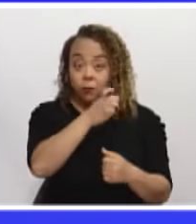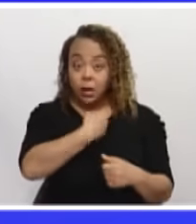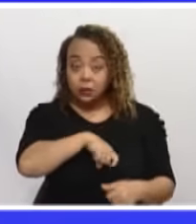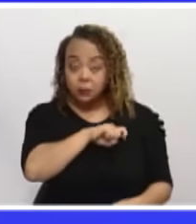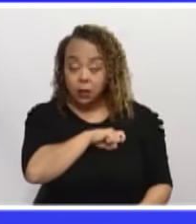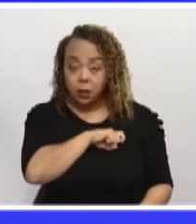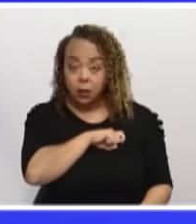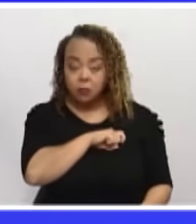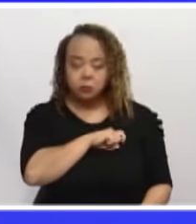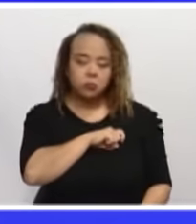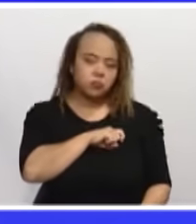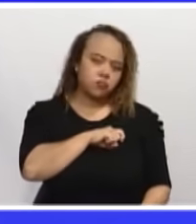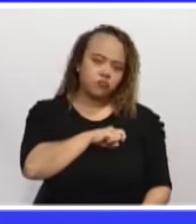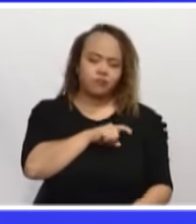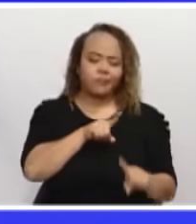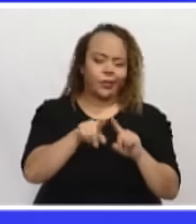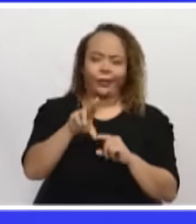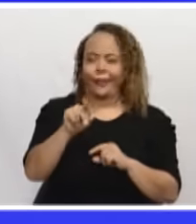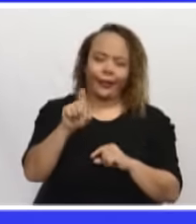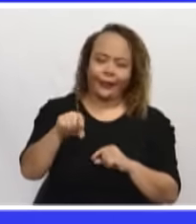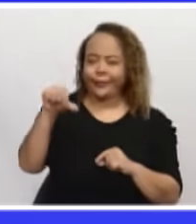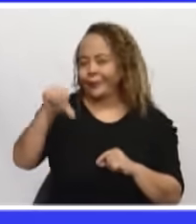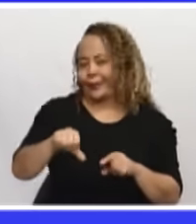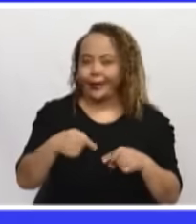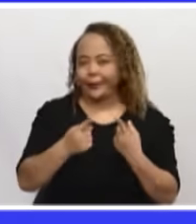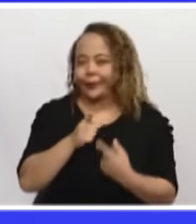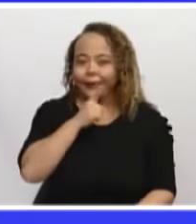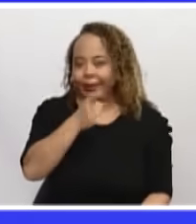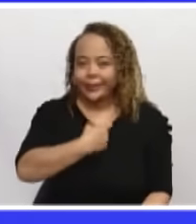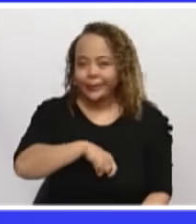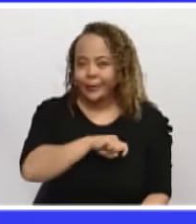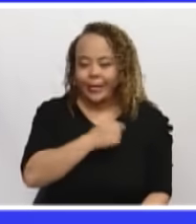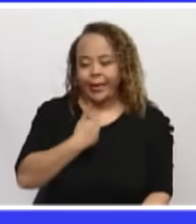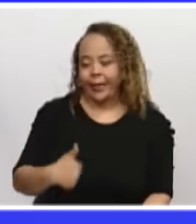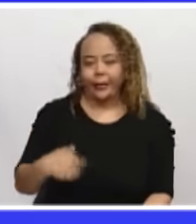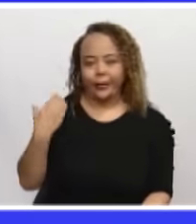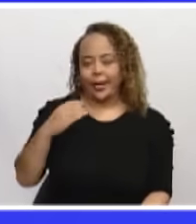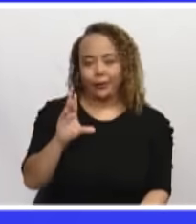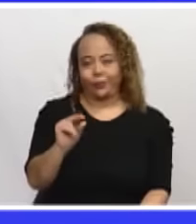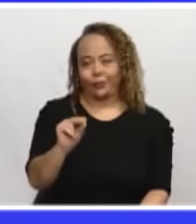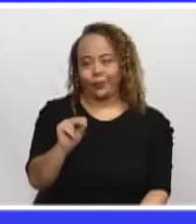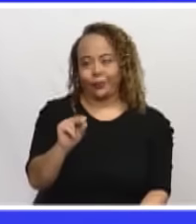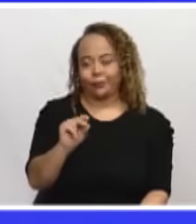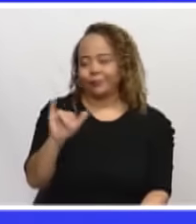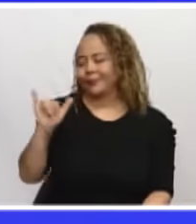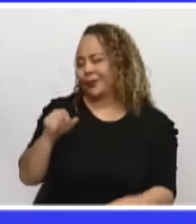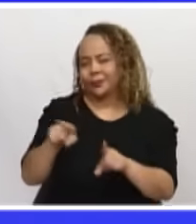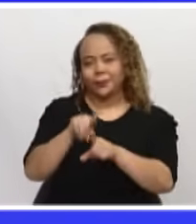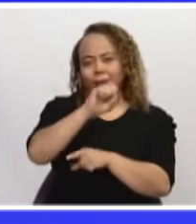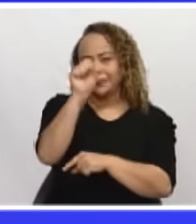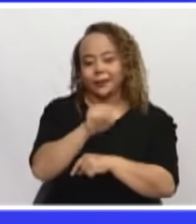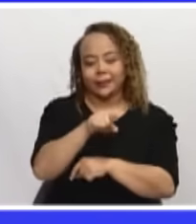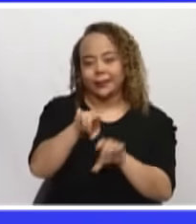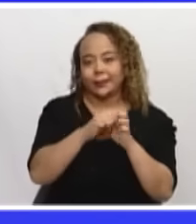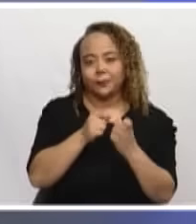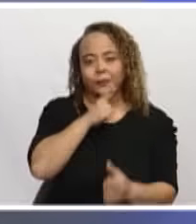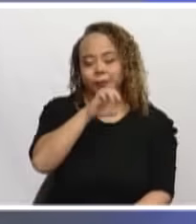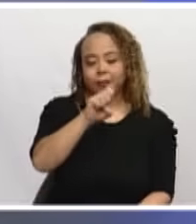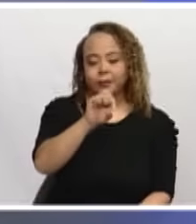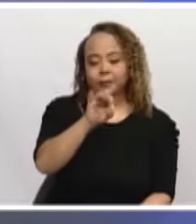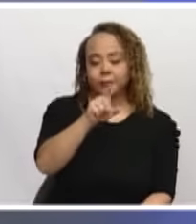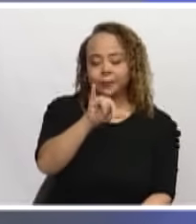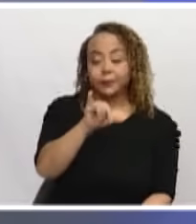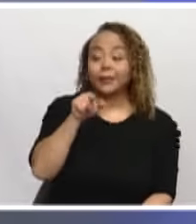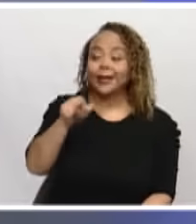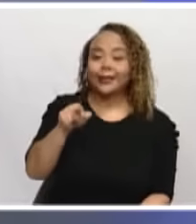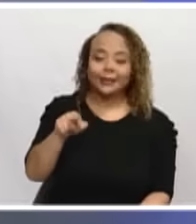fútbol hondureño pero no deberíamos perder contra el Real España ni herediano ni cartaginés lo mismo tampoco saprisa contra este equipo de Real est le Esa es la